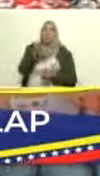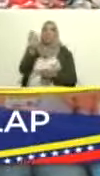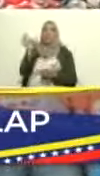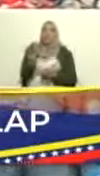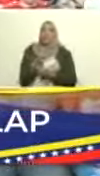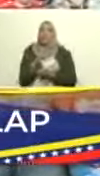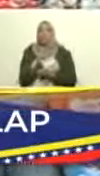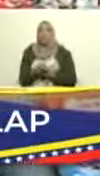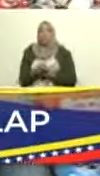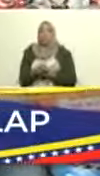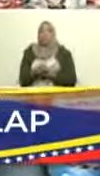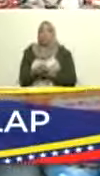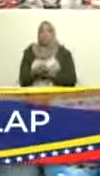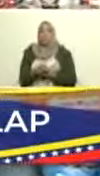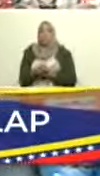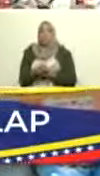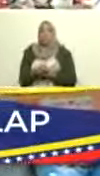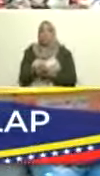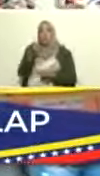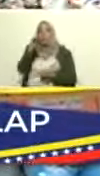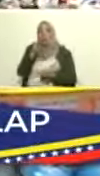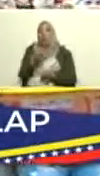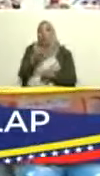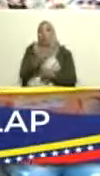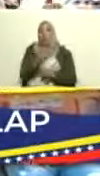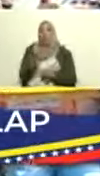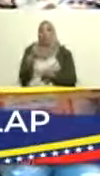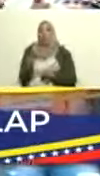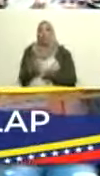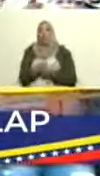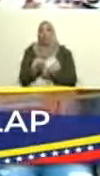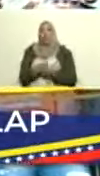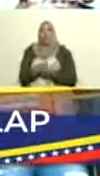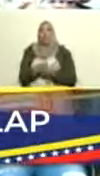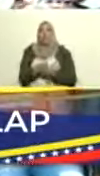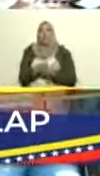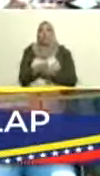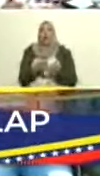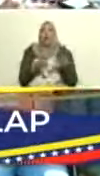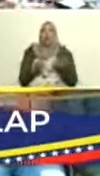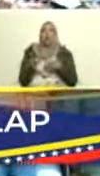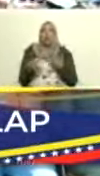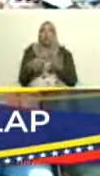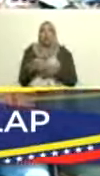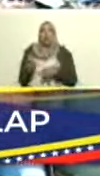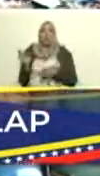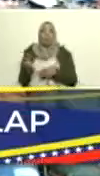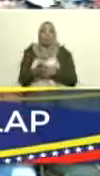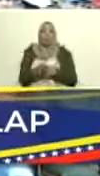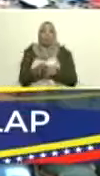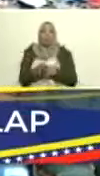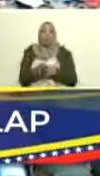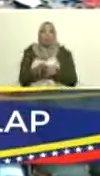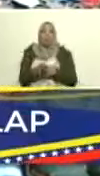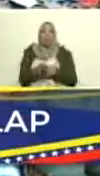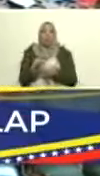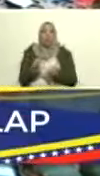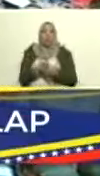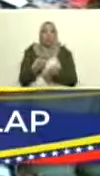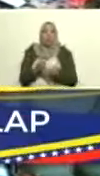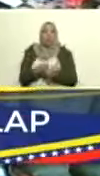50%, año 22 llegamos más o menos al 80% y el año pasado llegamos